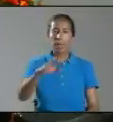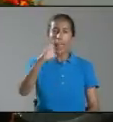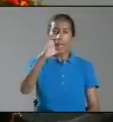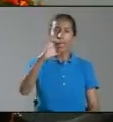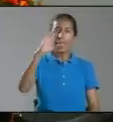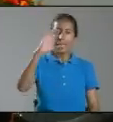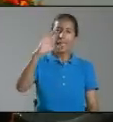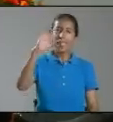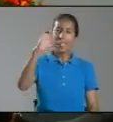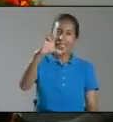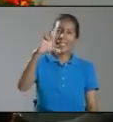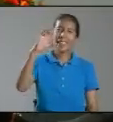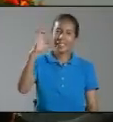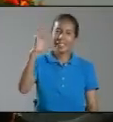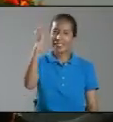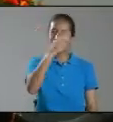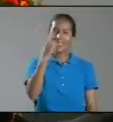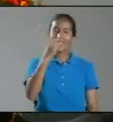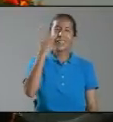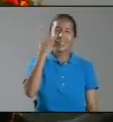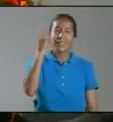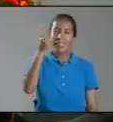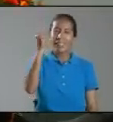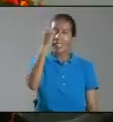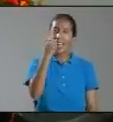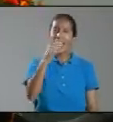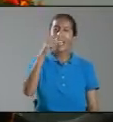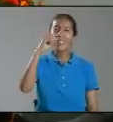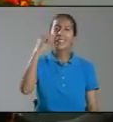la Biblia que le habían prestado